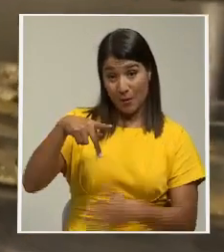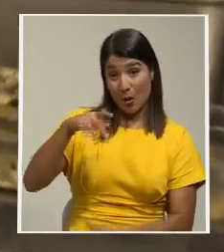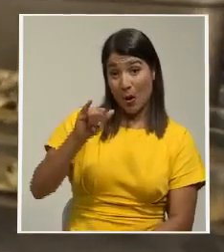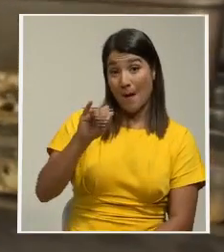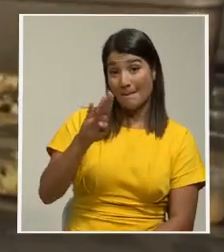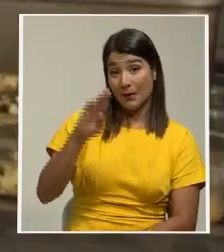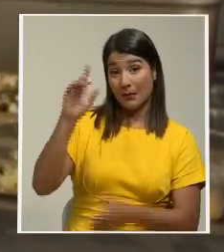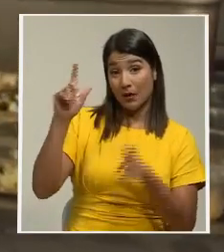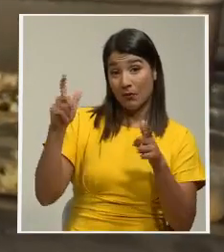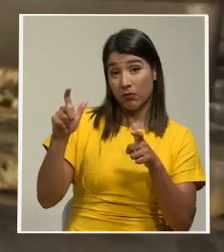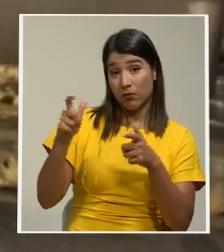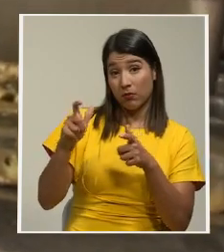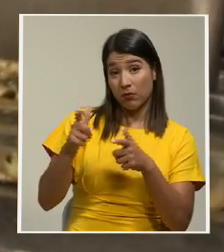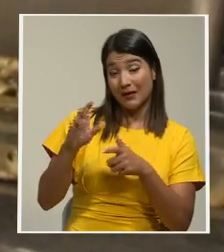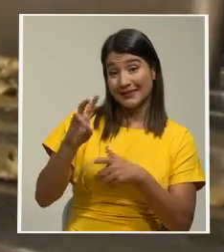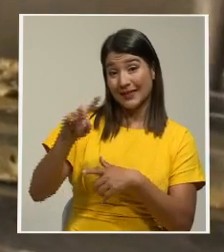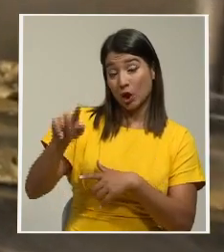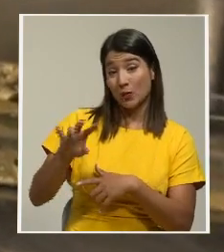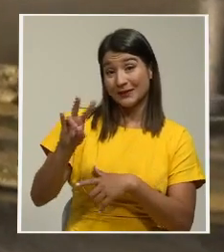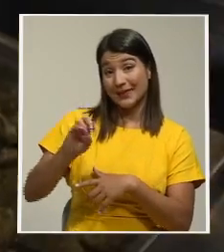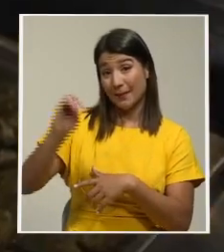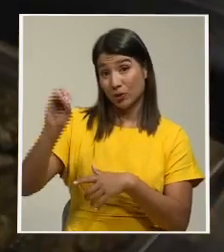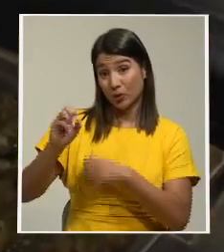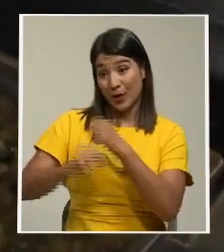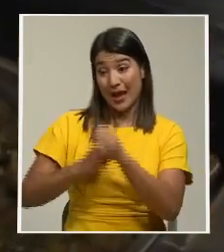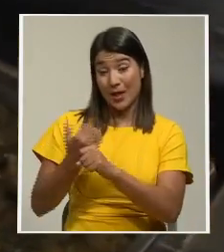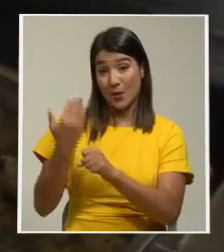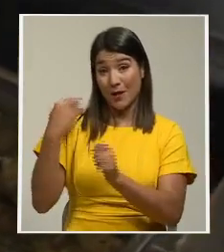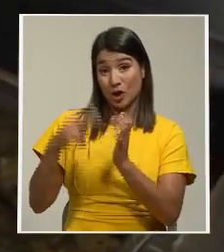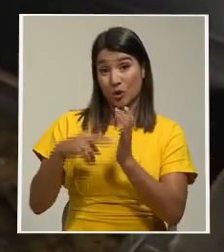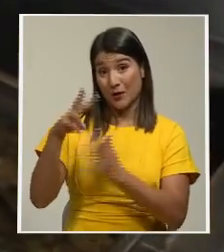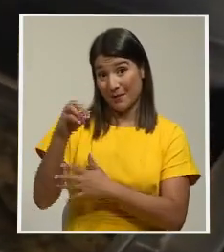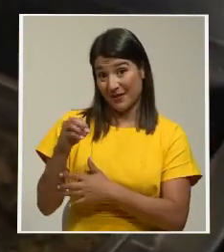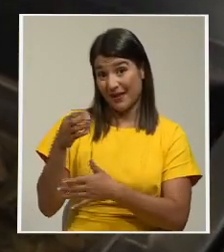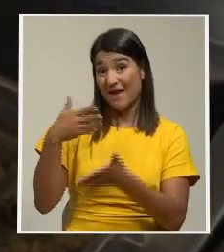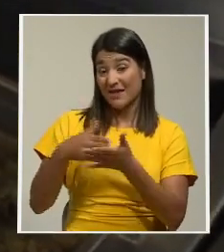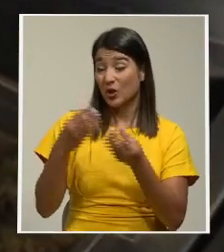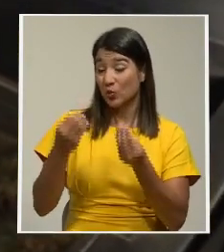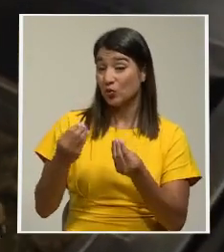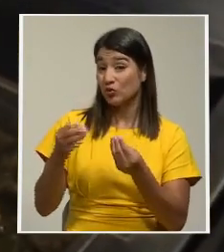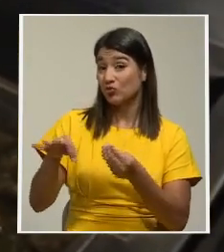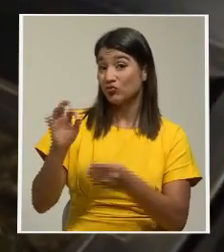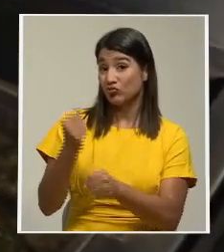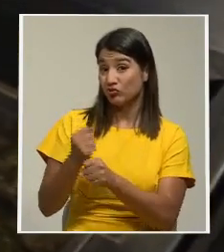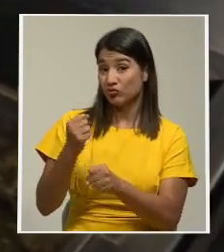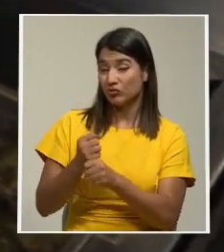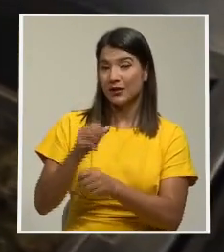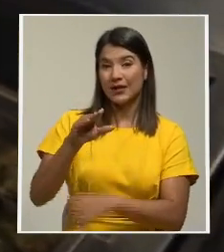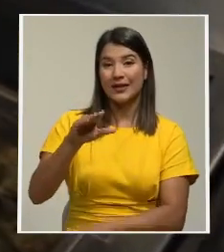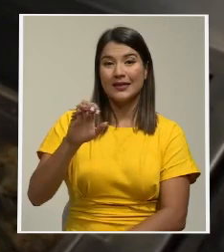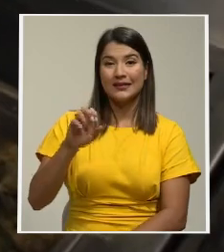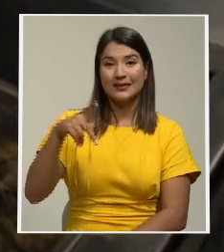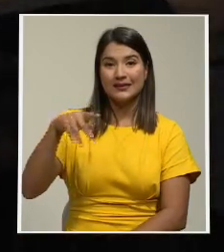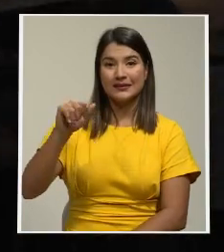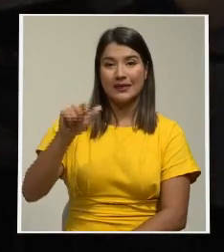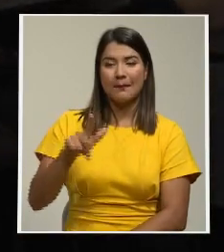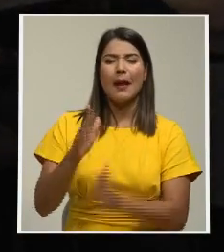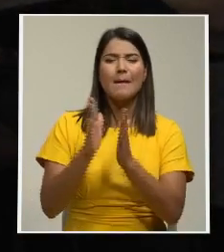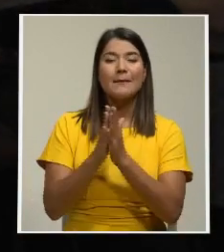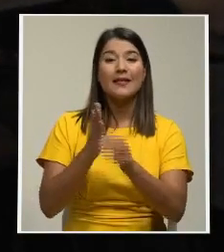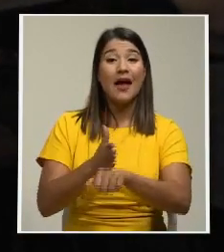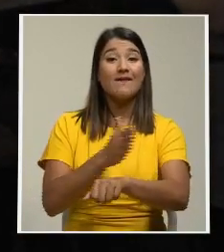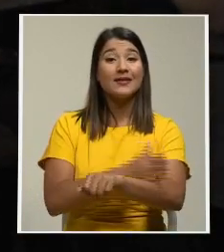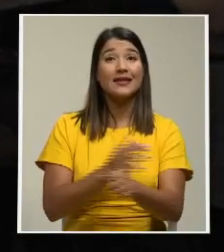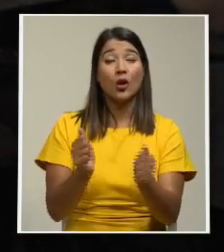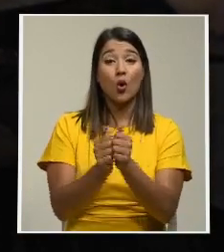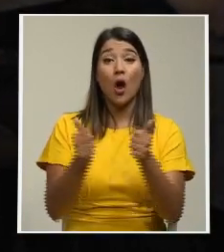decreció 7,7% en 2020 con un fuerte impacto en el empleo. La CEPAL llamó a avanzar en un nuevo pacto fiscal que